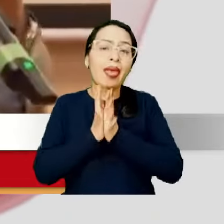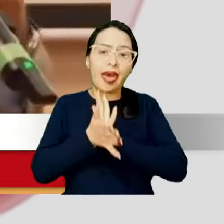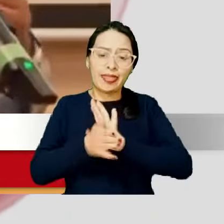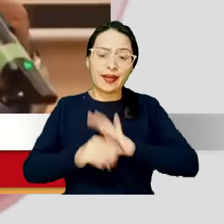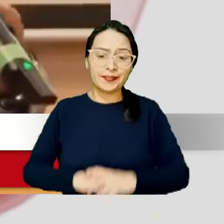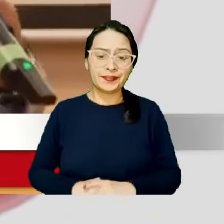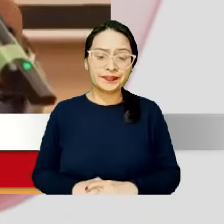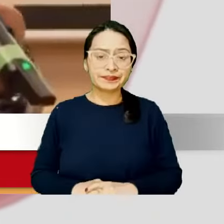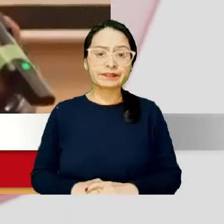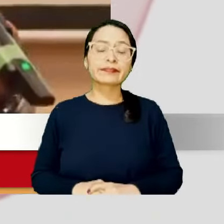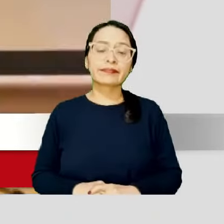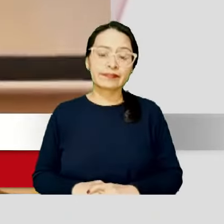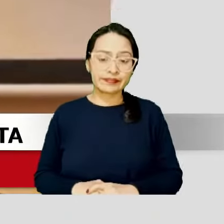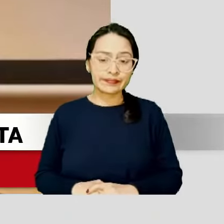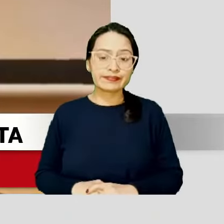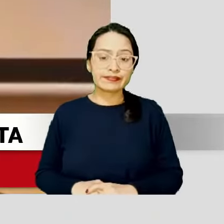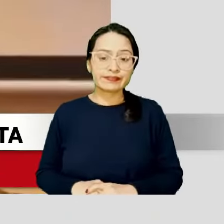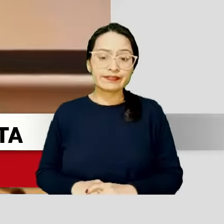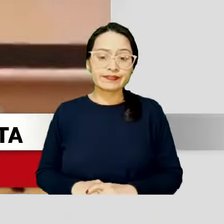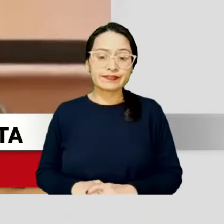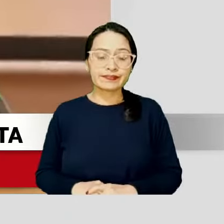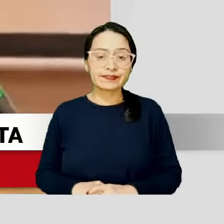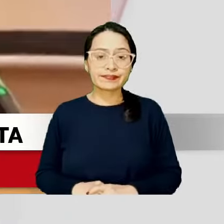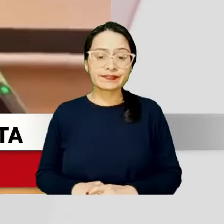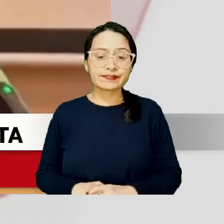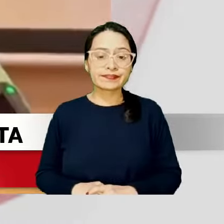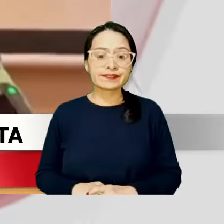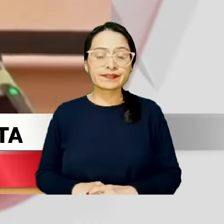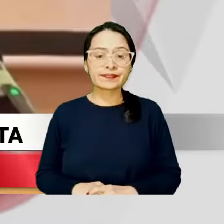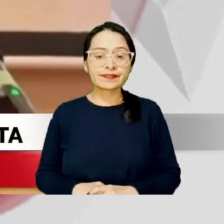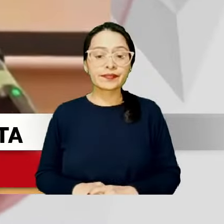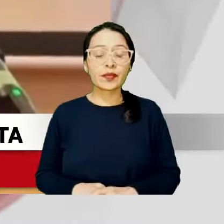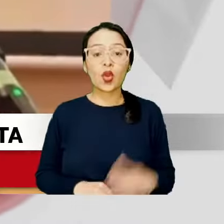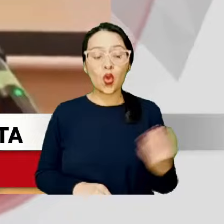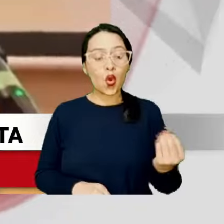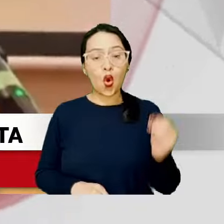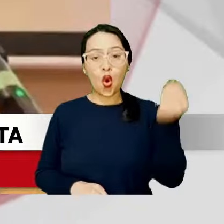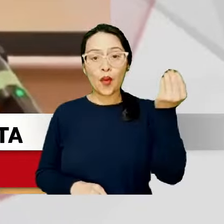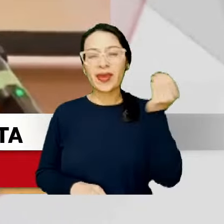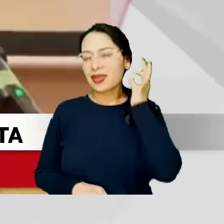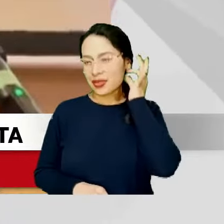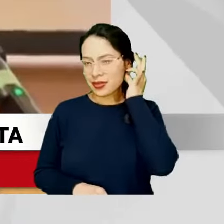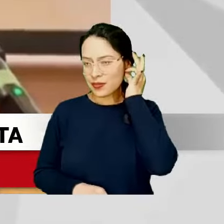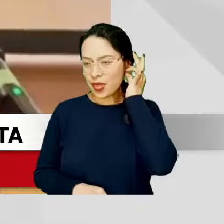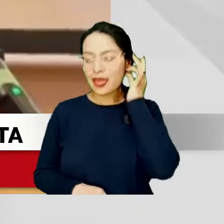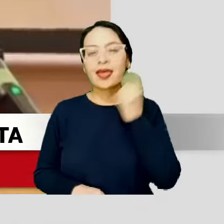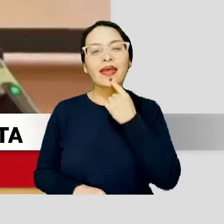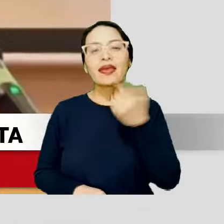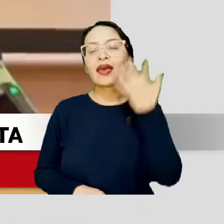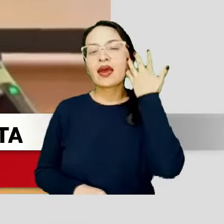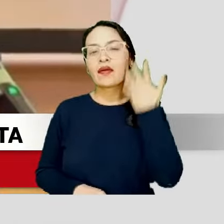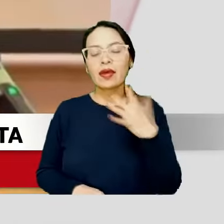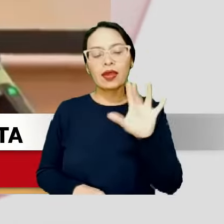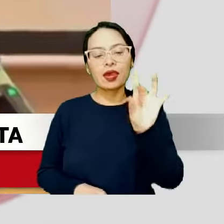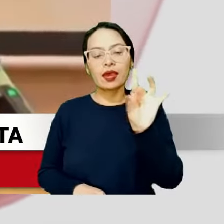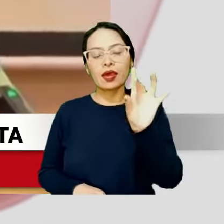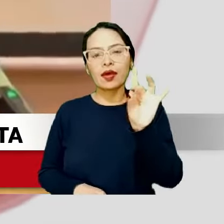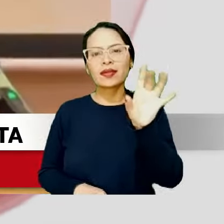Dominicana, demuestre que fue así. Ha dicho la joven que se considera afectada el 8 de diciembre que tomó tres